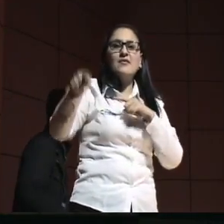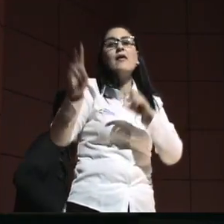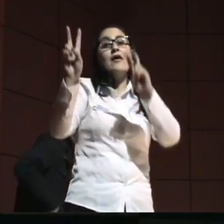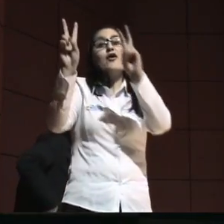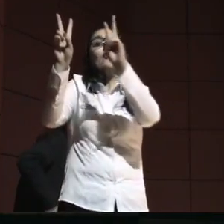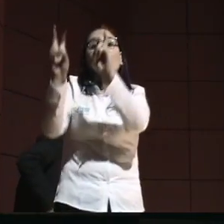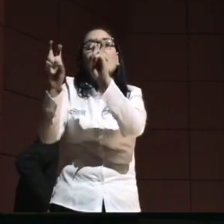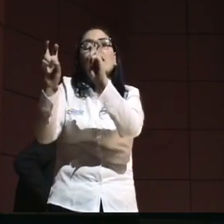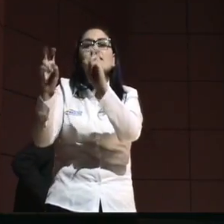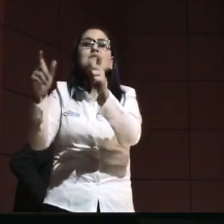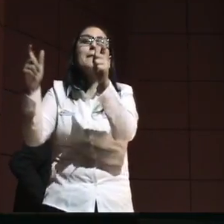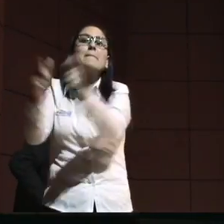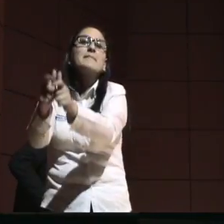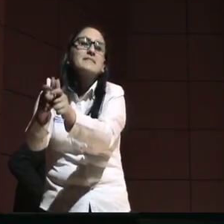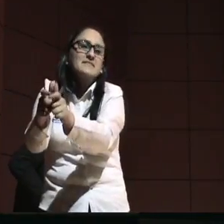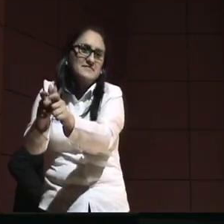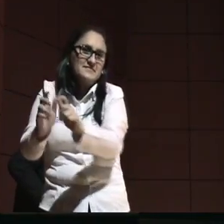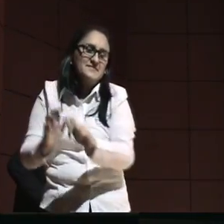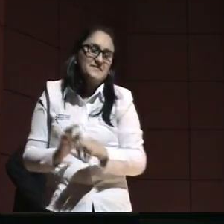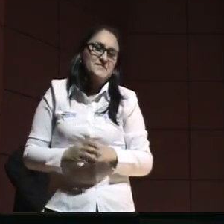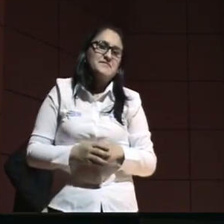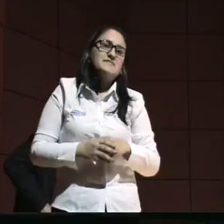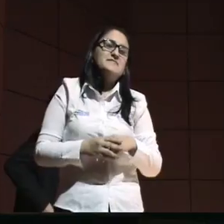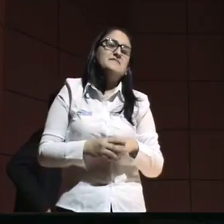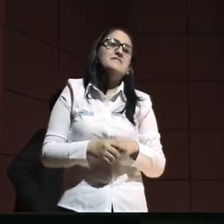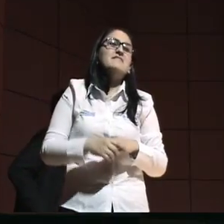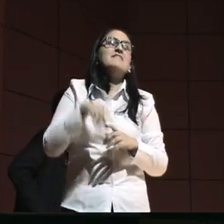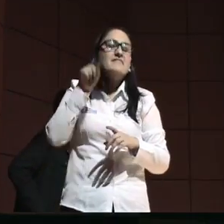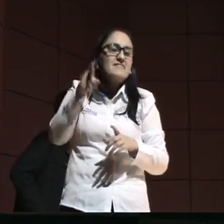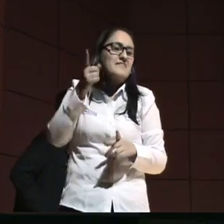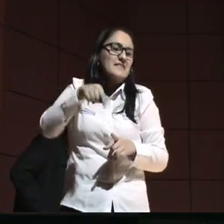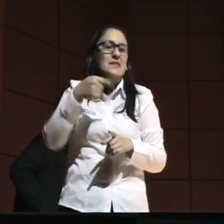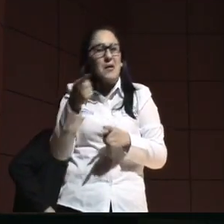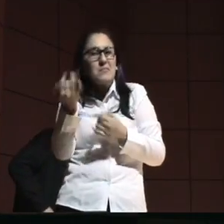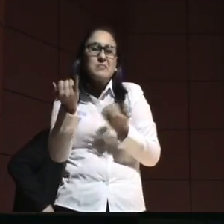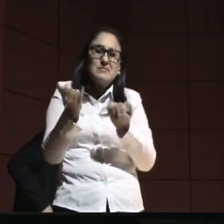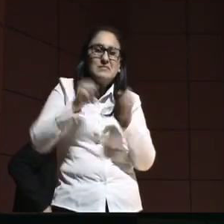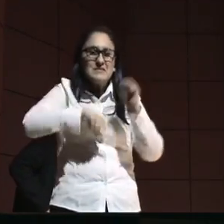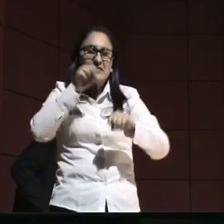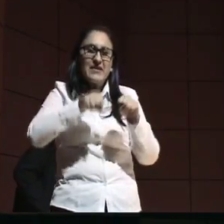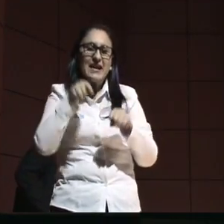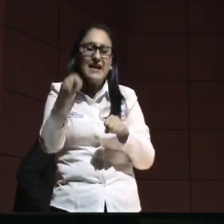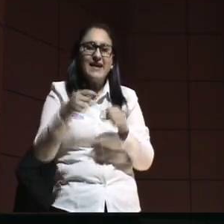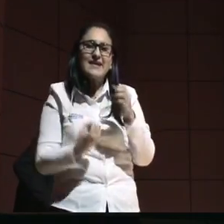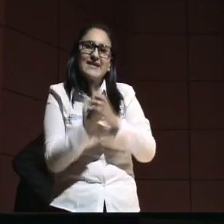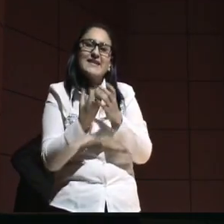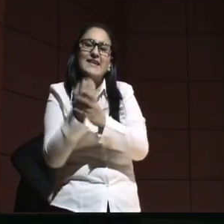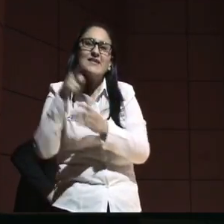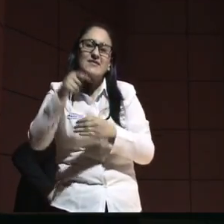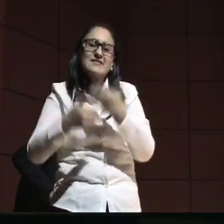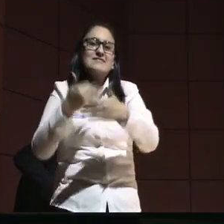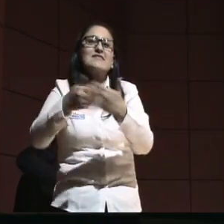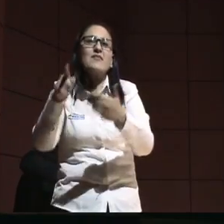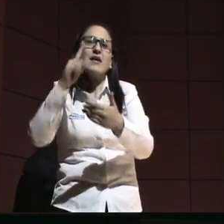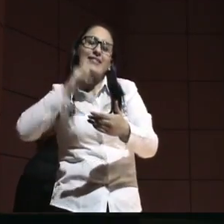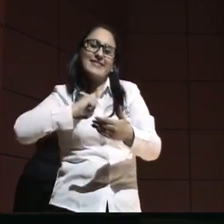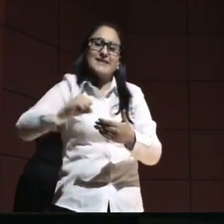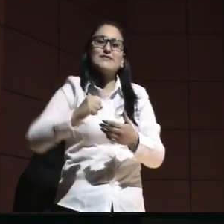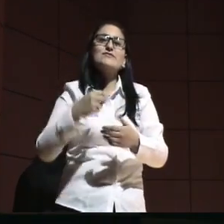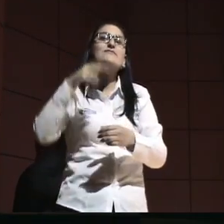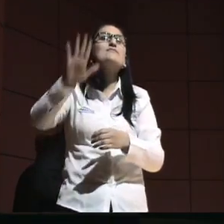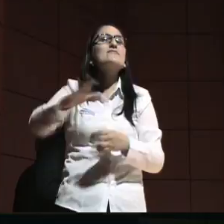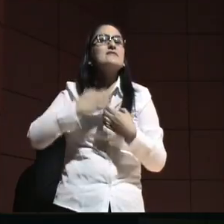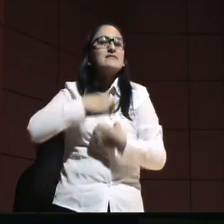entre comillas, minorías, que tal vez sabiéndolo o no, han generado una grave vulneración a sus derechos